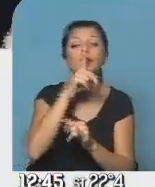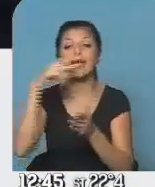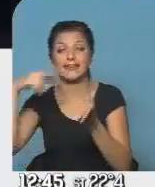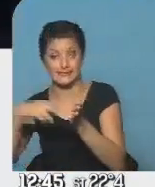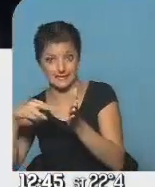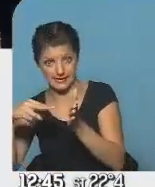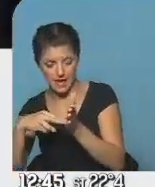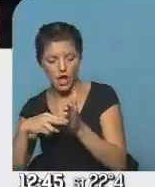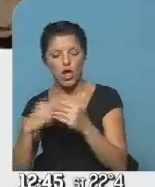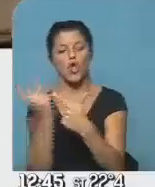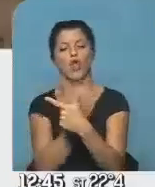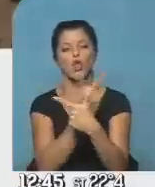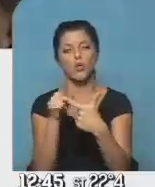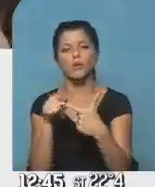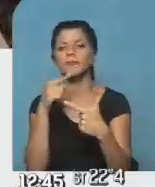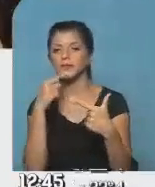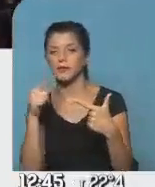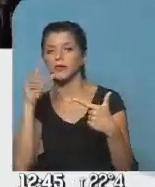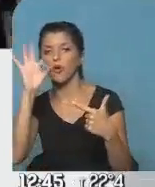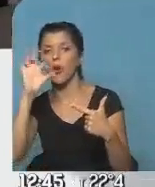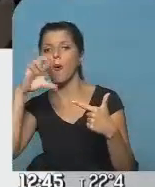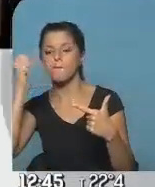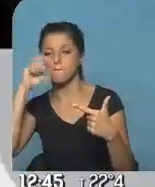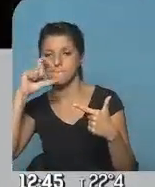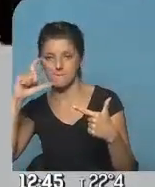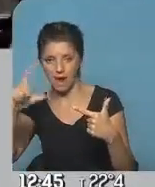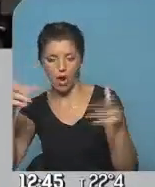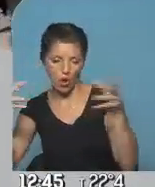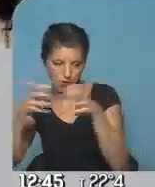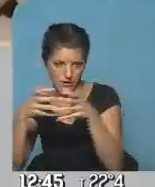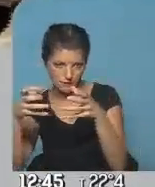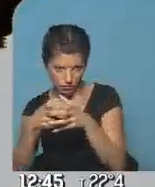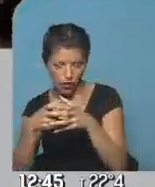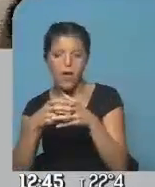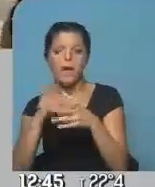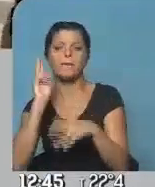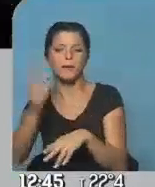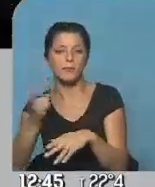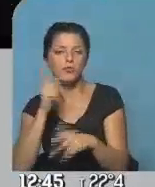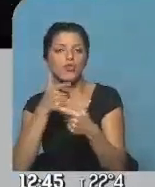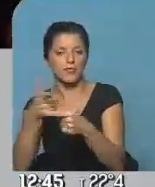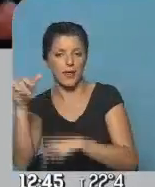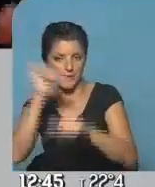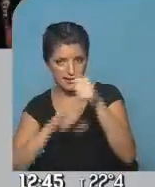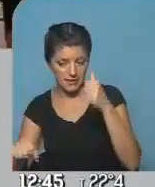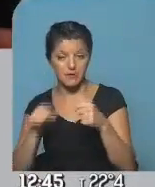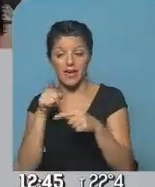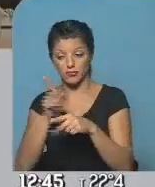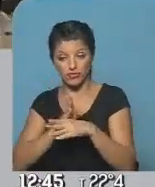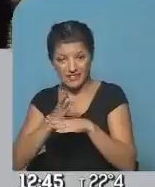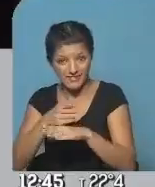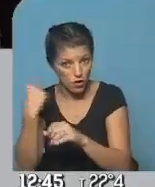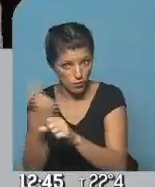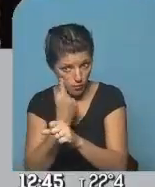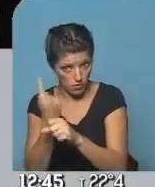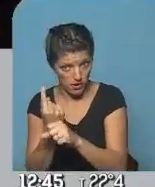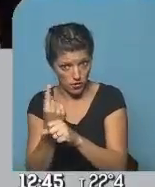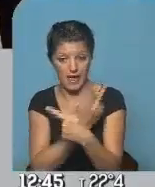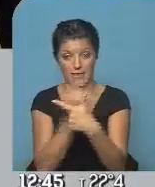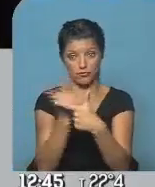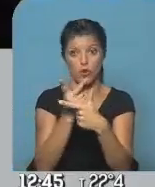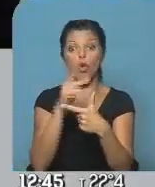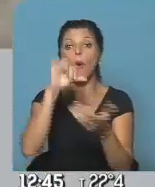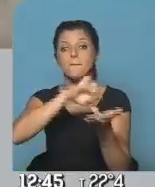ingreso de la OPAP, que es decir, la Organización para la Prohibición de las Armas Químicas, a la zona de Douma,